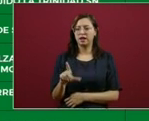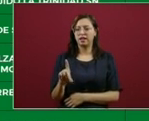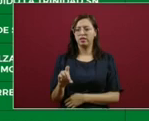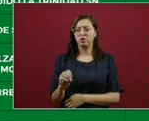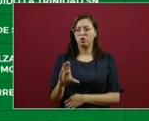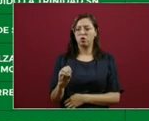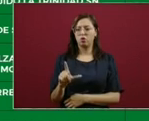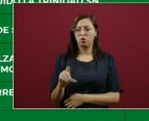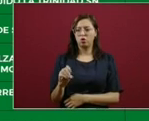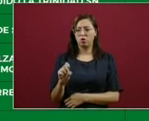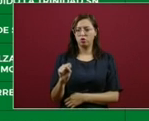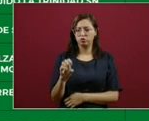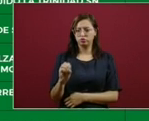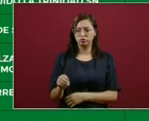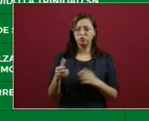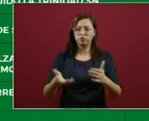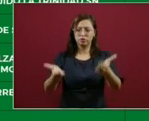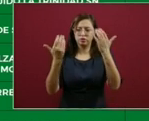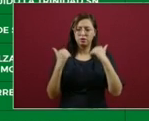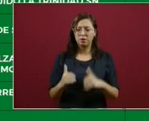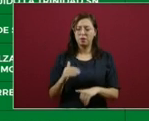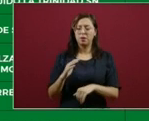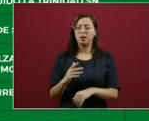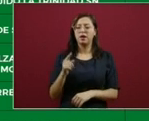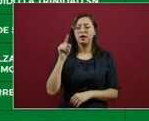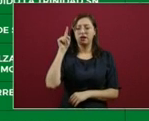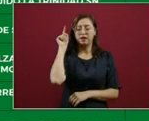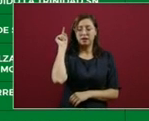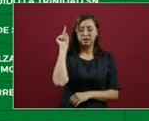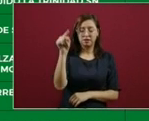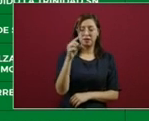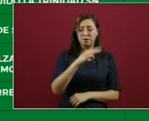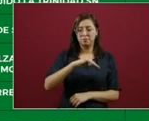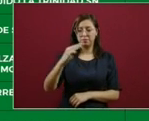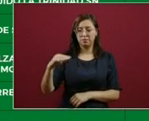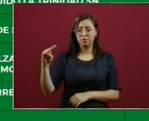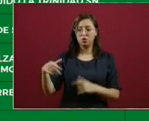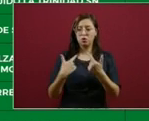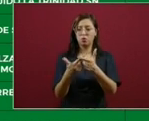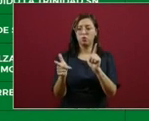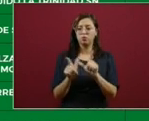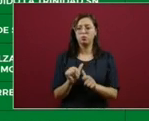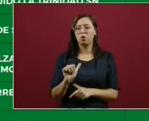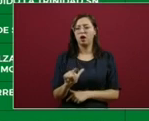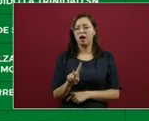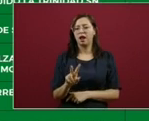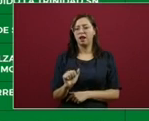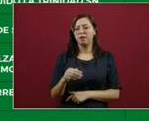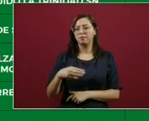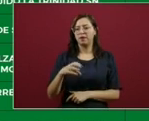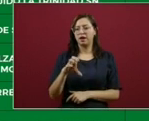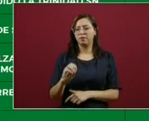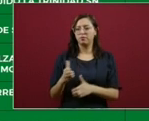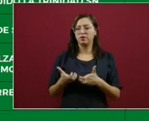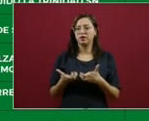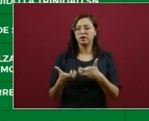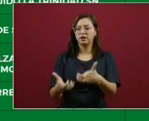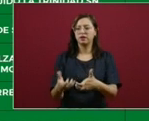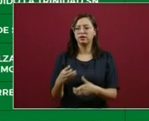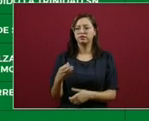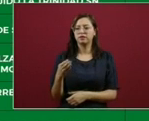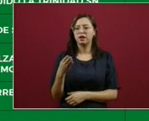El siguiente es en Peribán, Michoacán, Grupo Albamo, carretera Peribán,